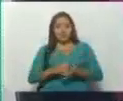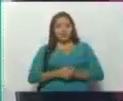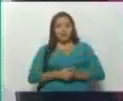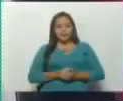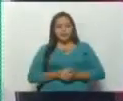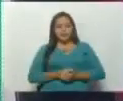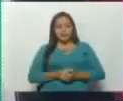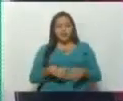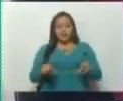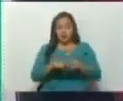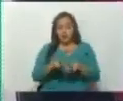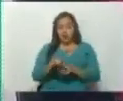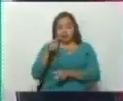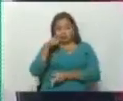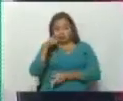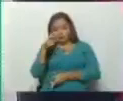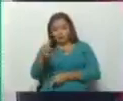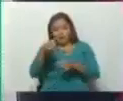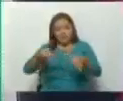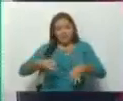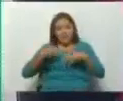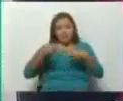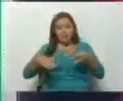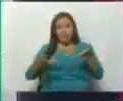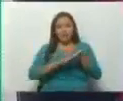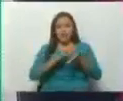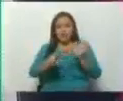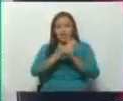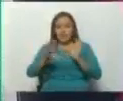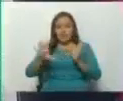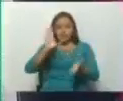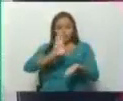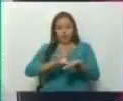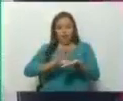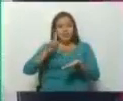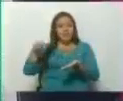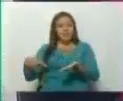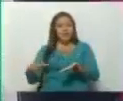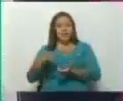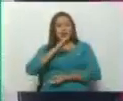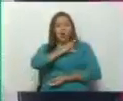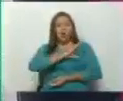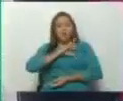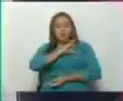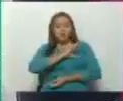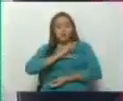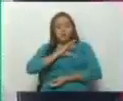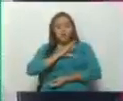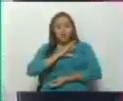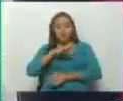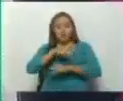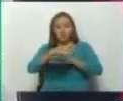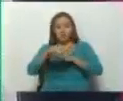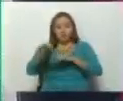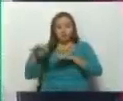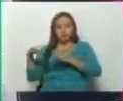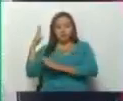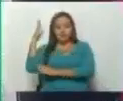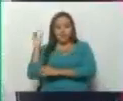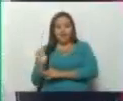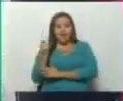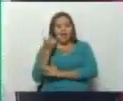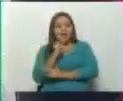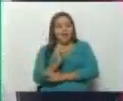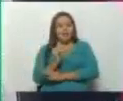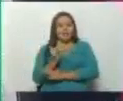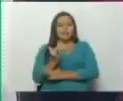de observatorio sobre el derecho a la ciudad, y el Consejo Municipal de Petare, bueno, también estableció el derecho a la ciudad como uno de los